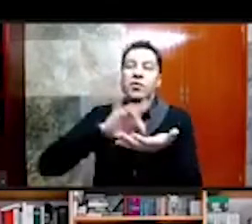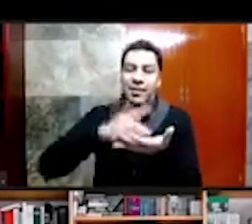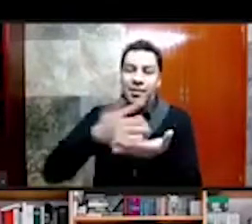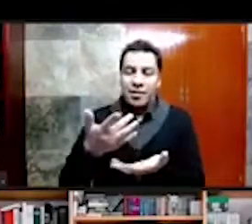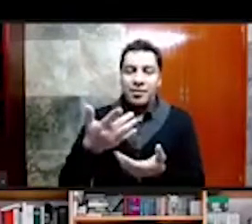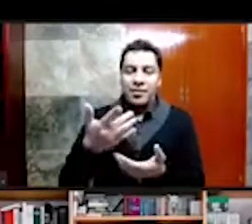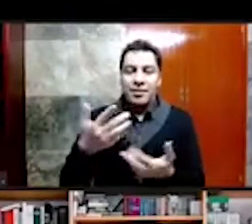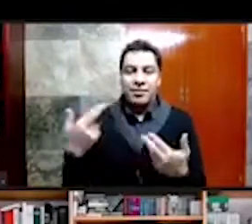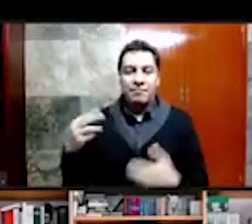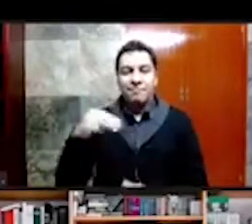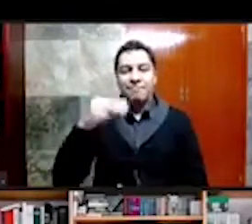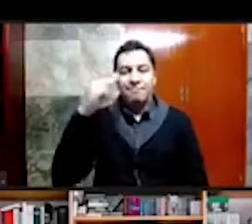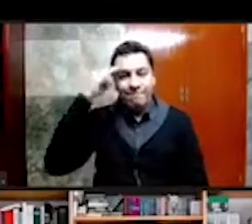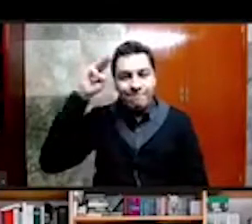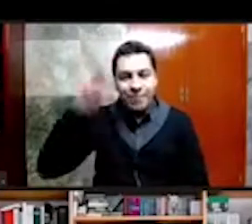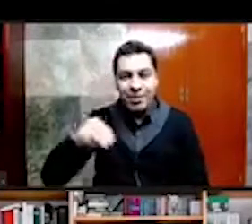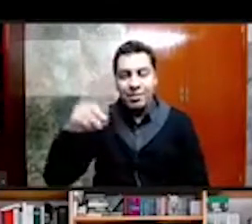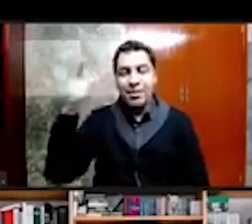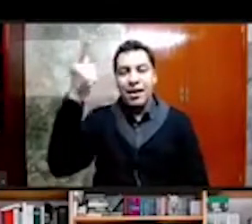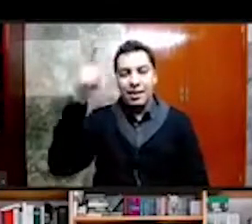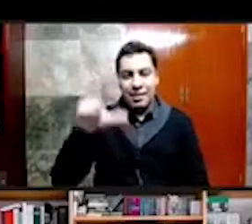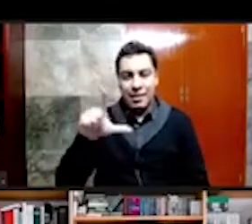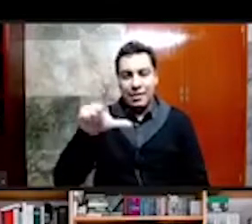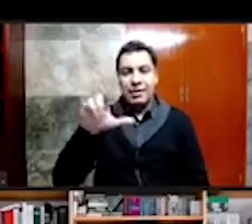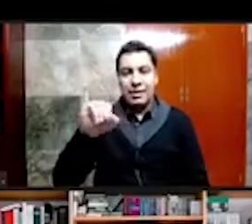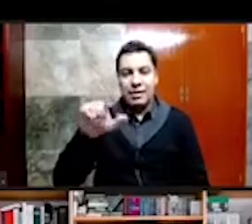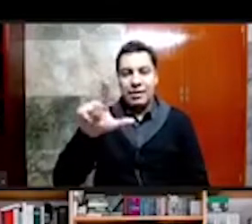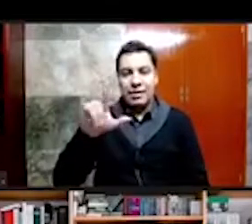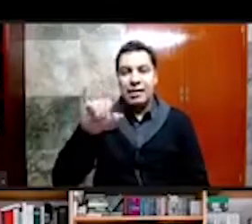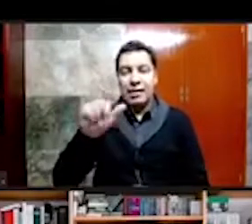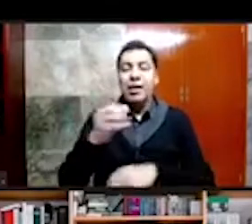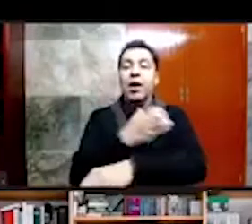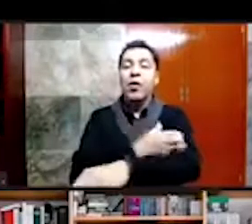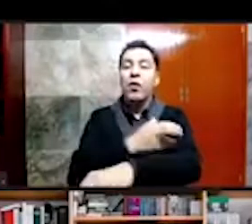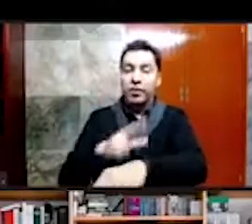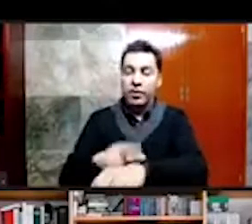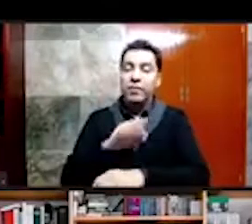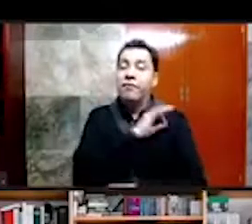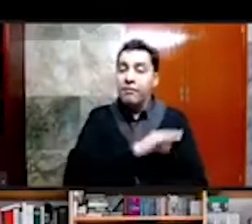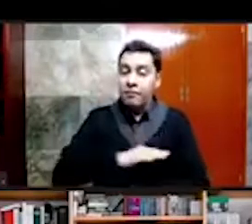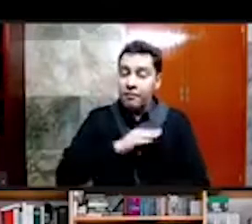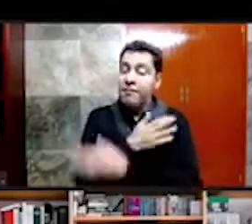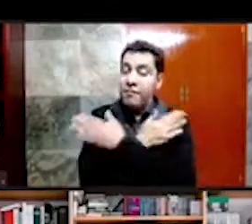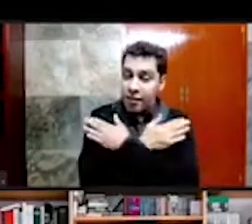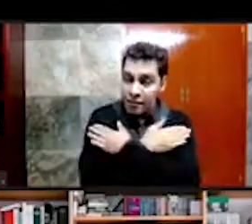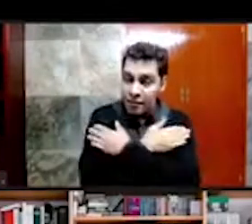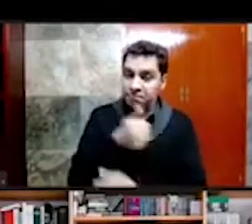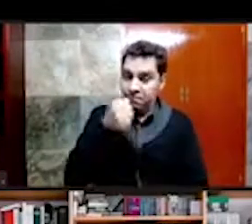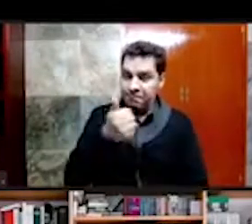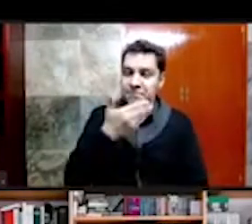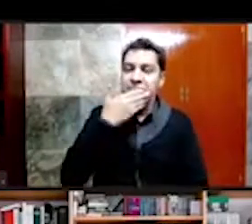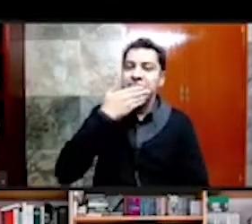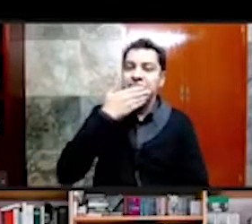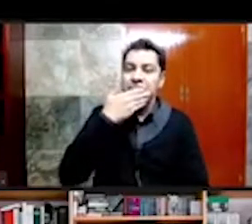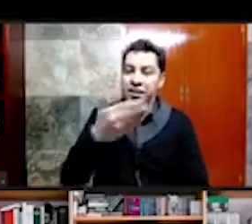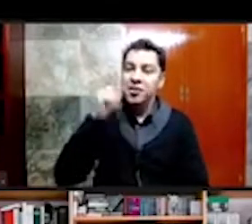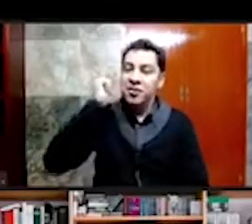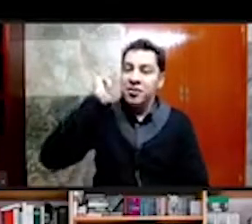Weber por este maravilloso esfuerzo de coordinación. Lilia, felicidades y ojalá nos